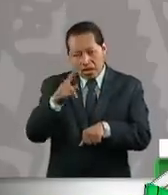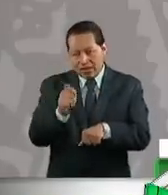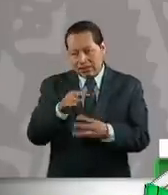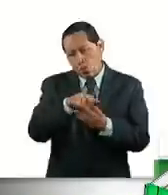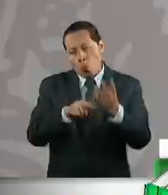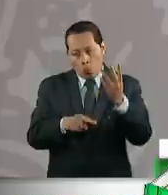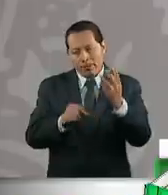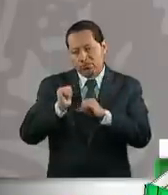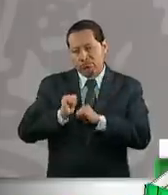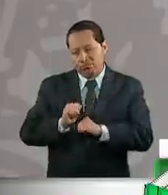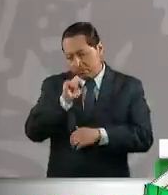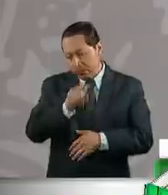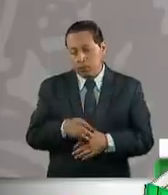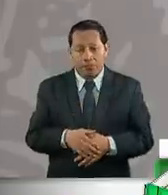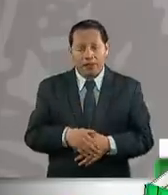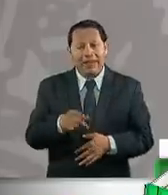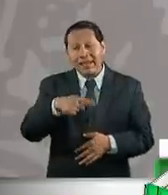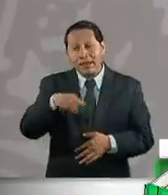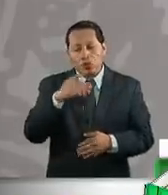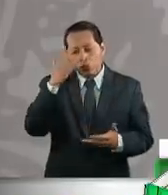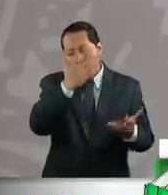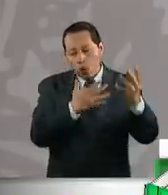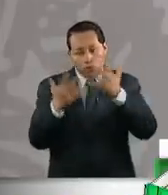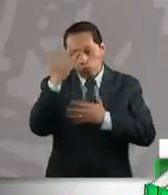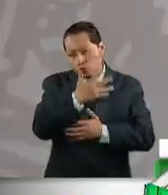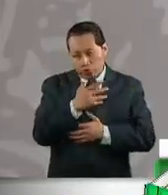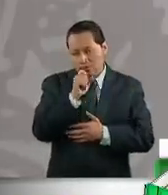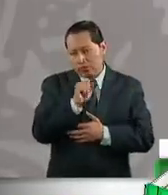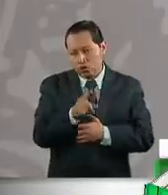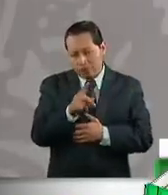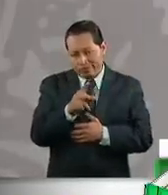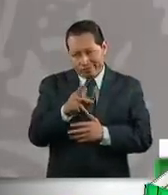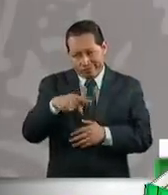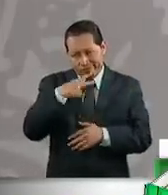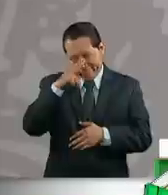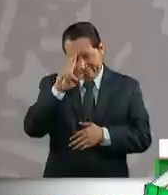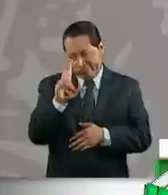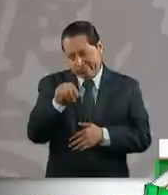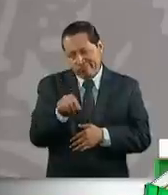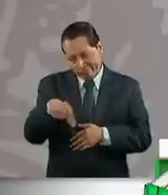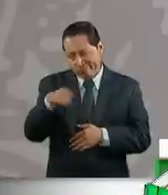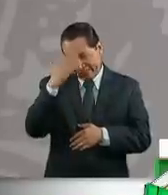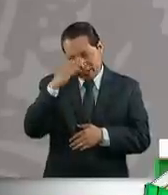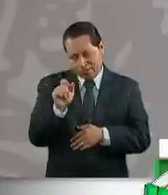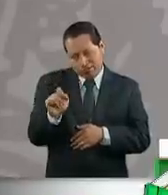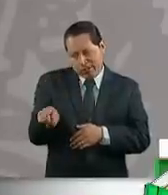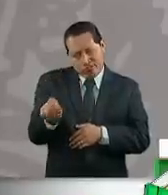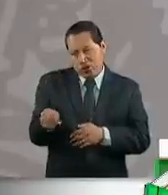4 consejeros. Ellos se confundieron, no hay inocencia, sabemos que lo hicieron en esa actitud que han